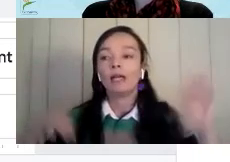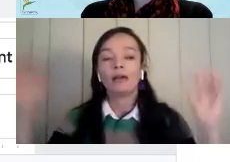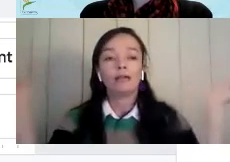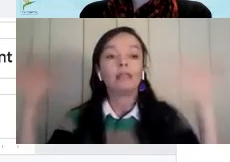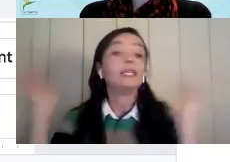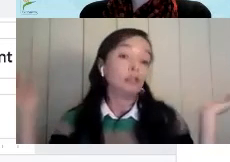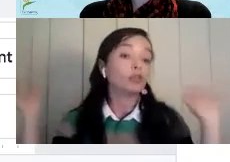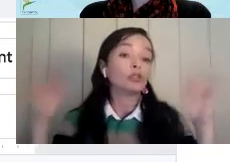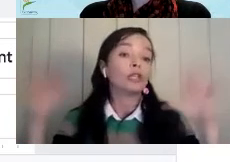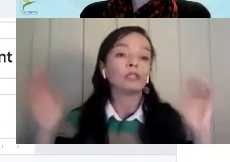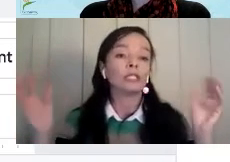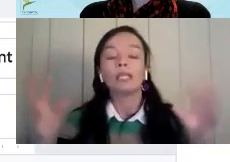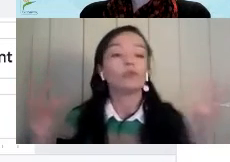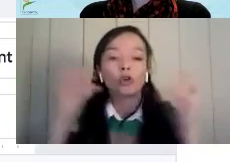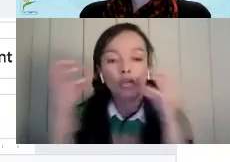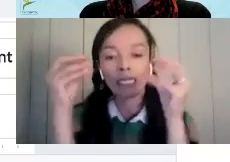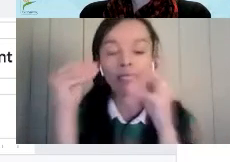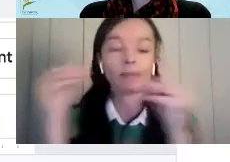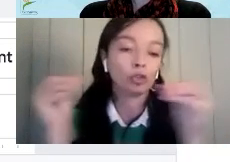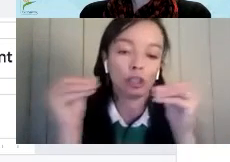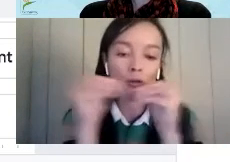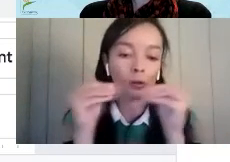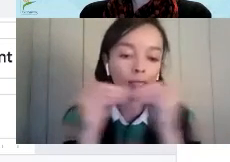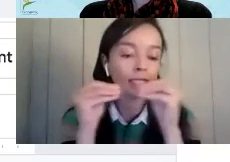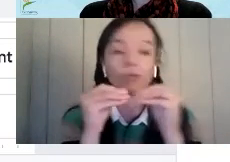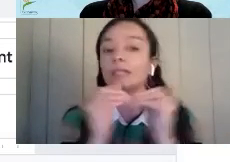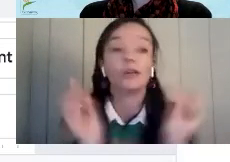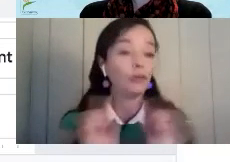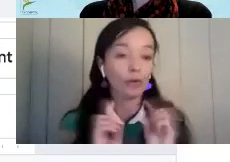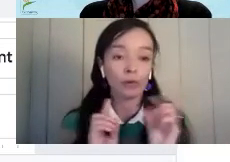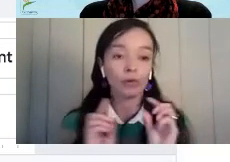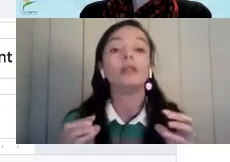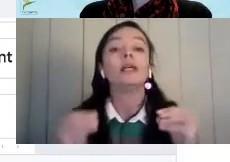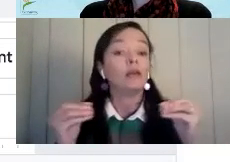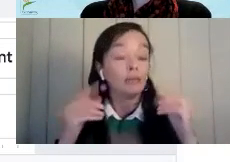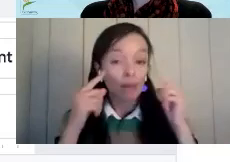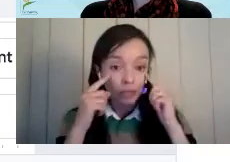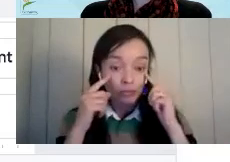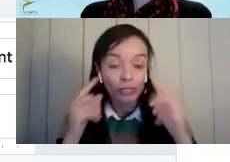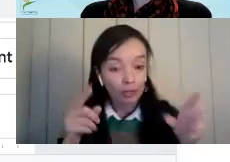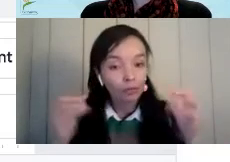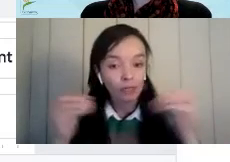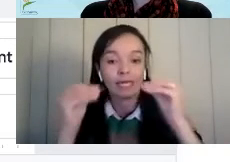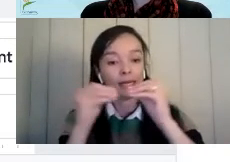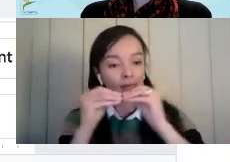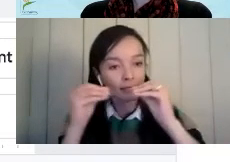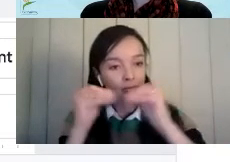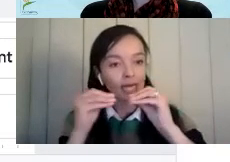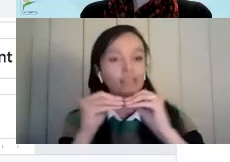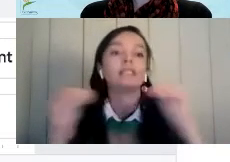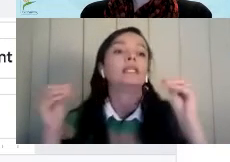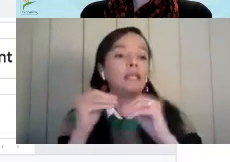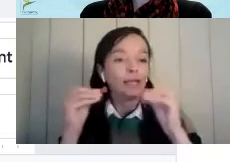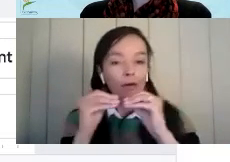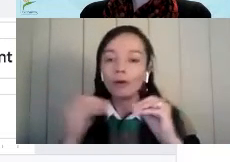ah, ah, y nosotros sabemos que es más, no es cógele las manitos así, no, así es más, no. Le vamos a mostrar, no, mira, es